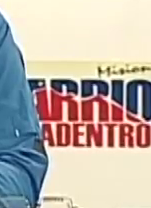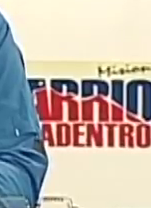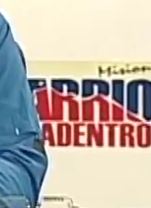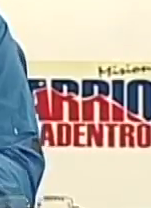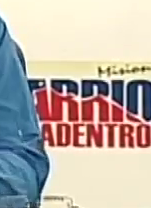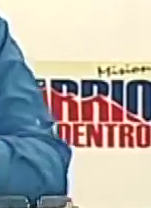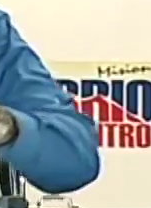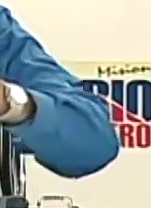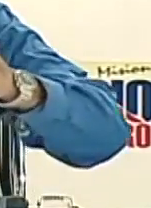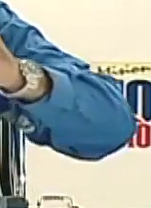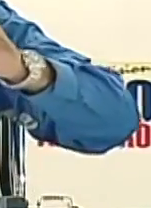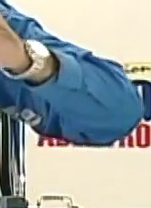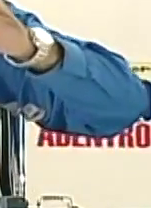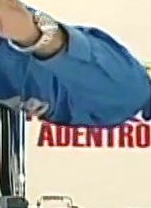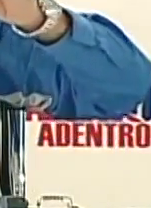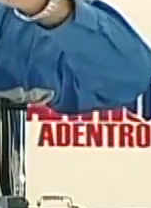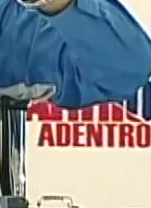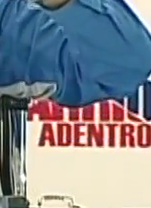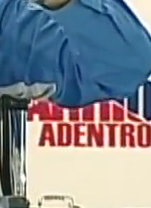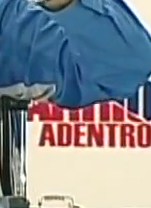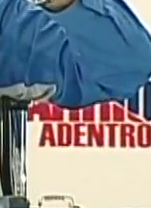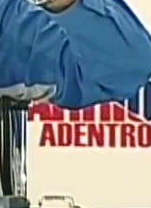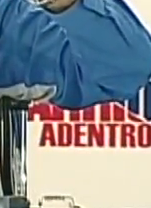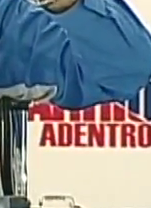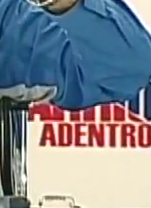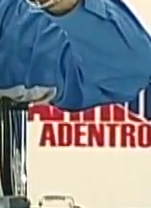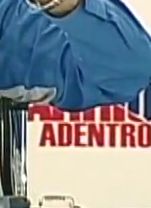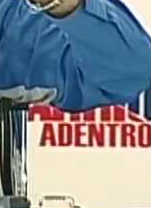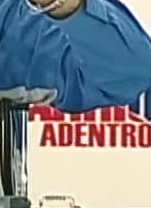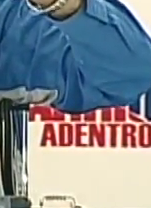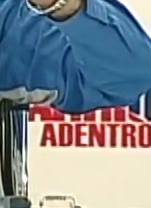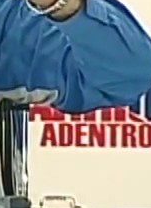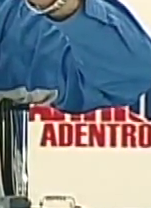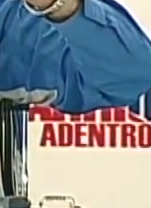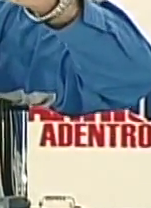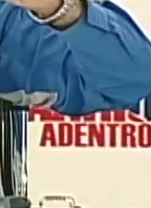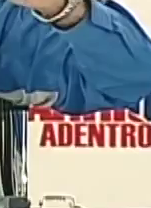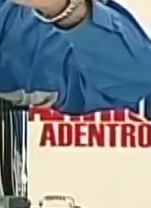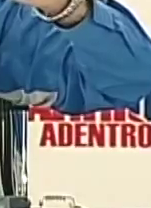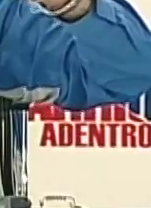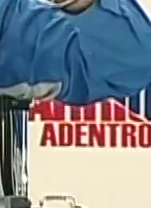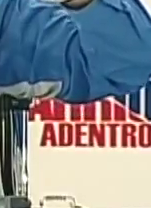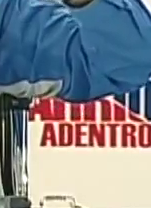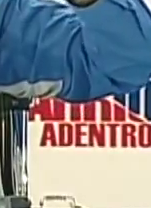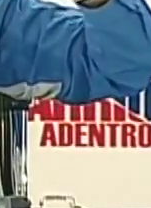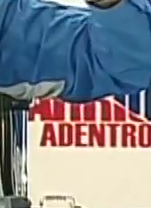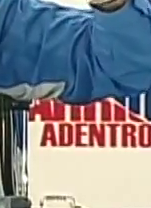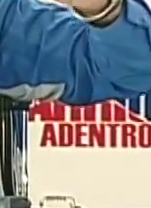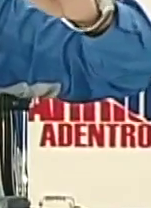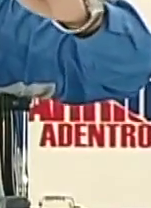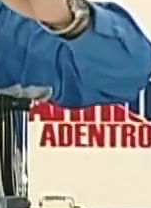Orinoco llegó al nivel más alto, 18.5 metros por encima del nivel